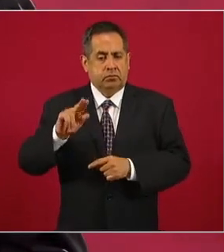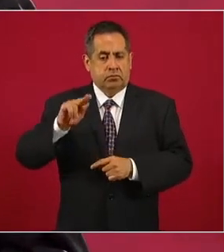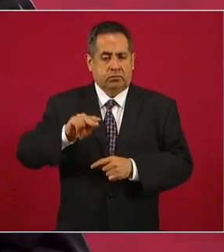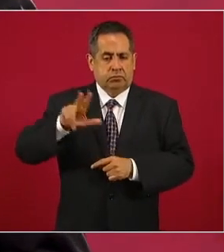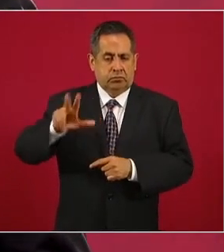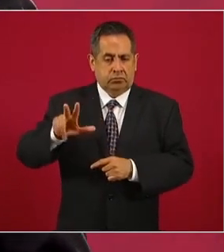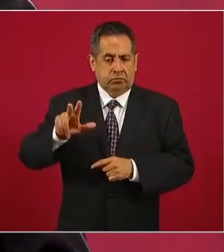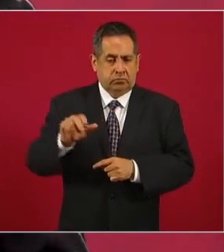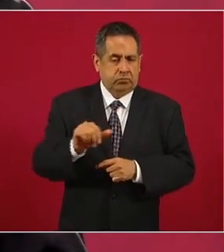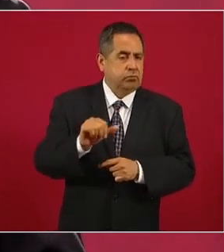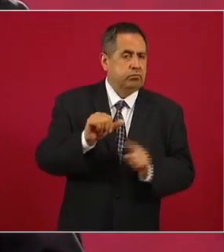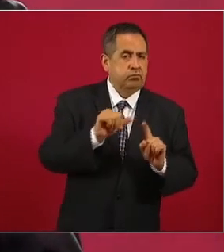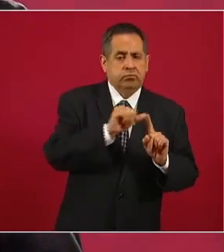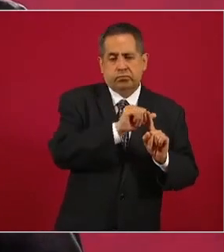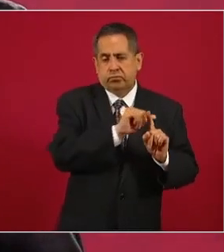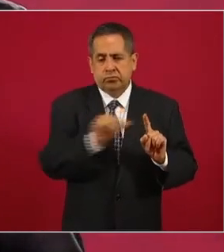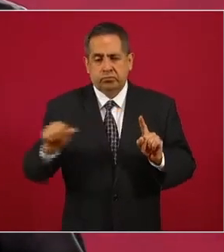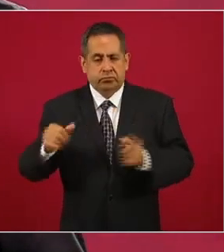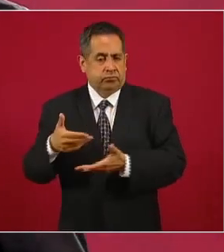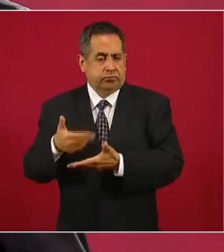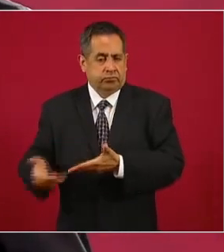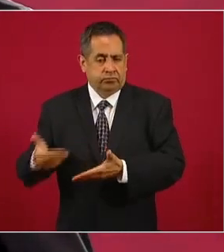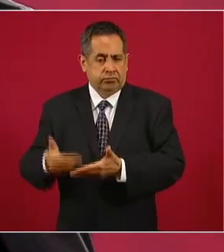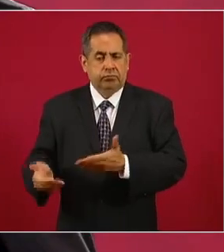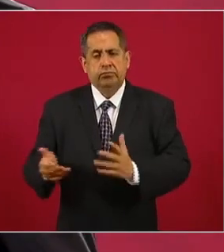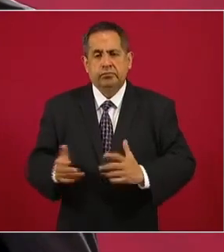1988 a la fecha,